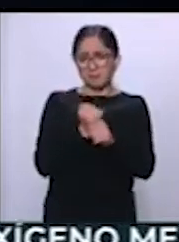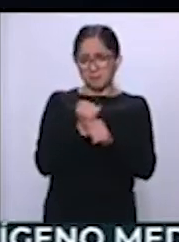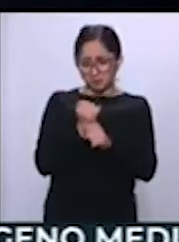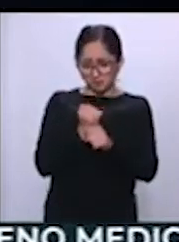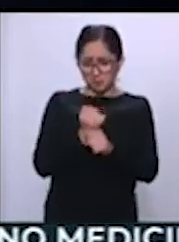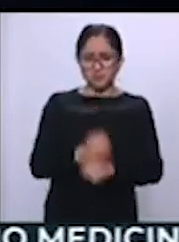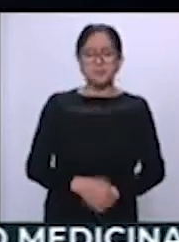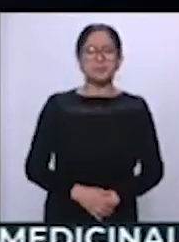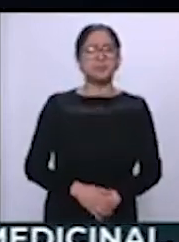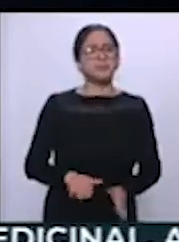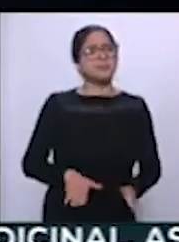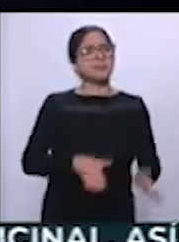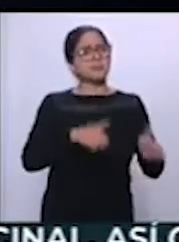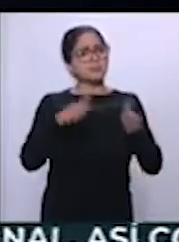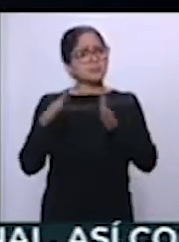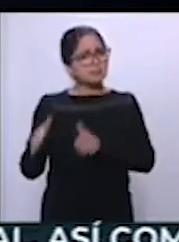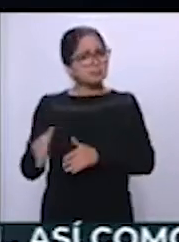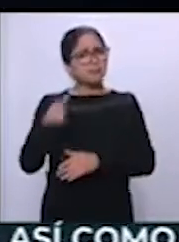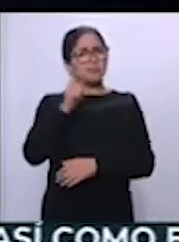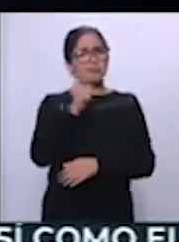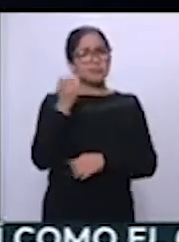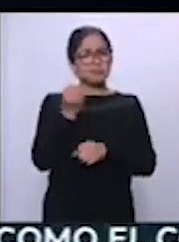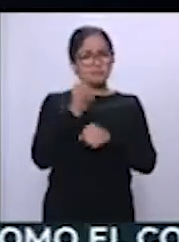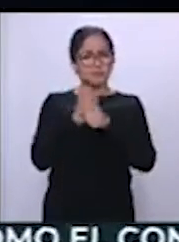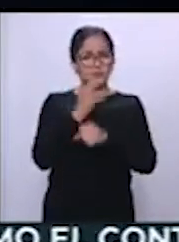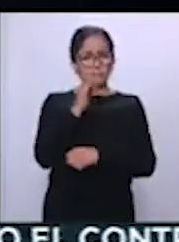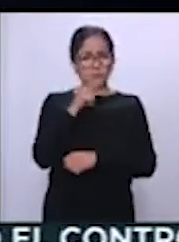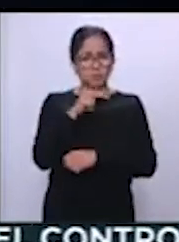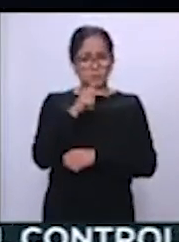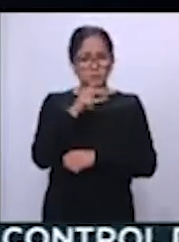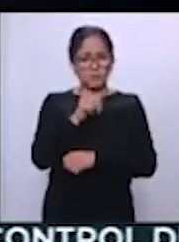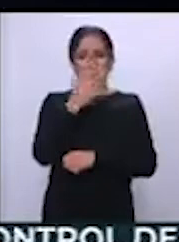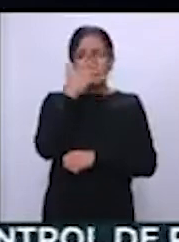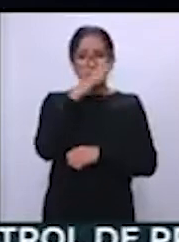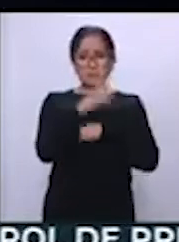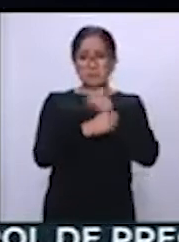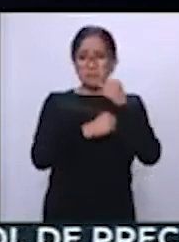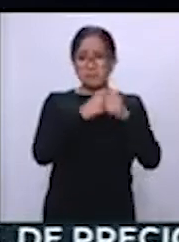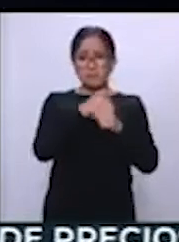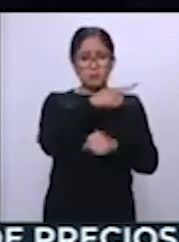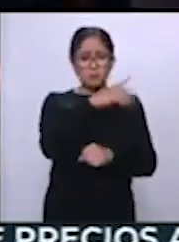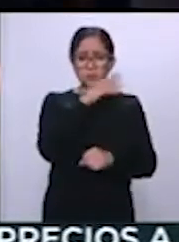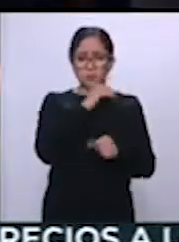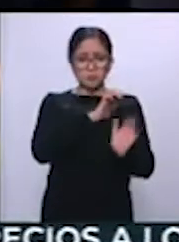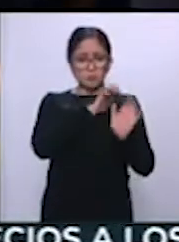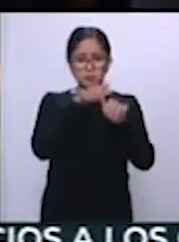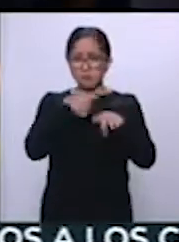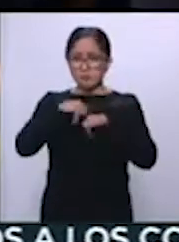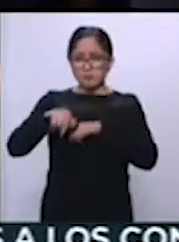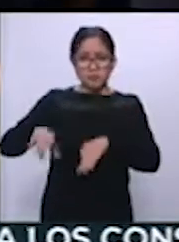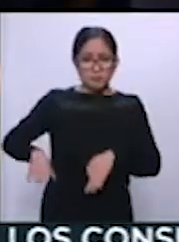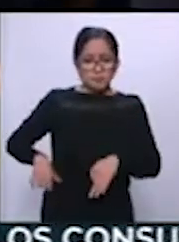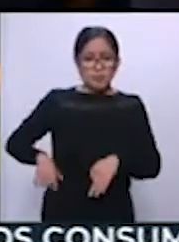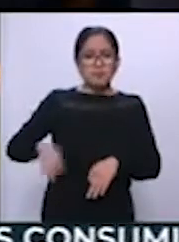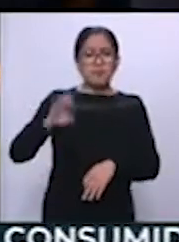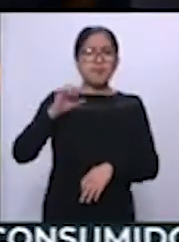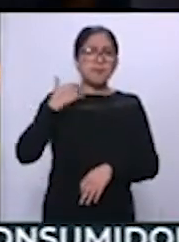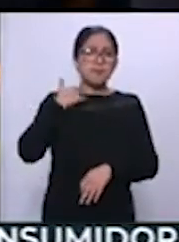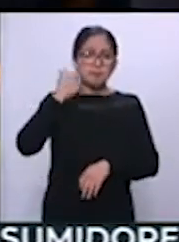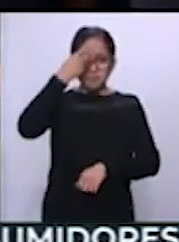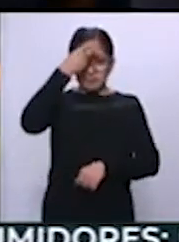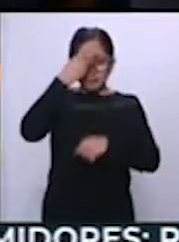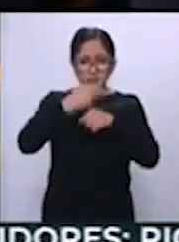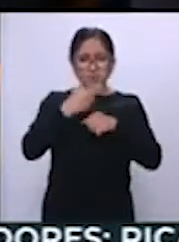Y en otro caso, la Secretaría de la Función Pública inhabilitó por 10 años a Alfredo Castillo, quien fue director de la Comisión Nacional de Cultura Física y el Deporte